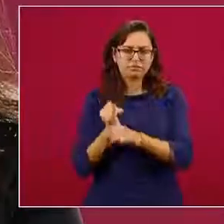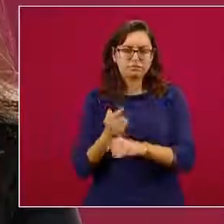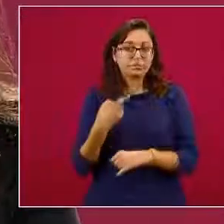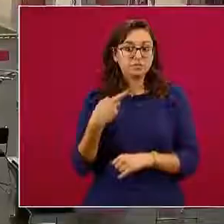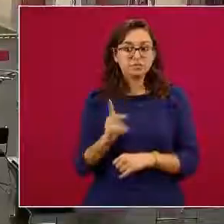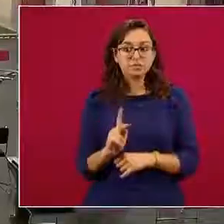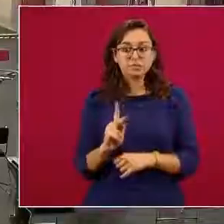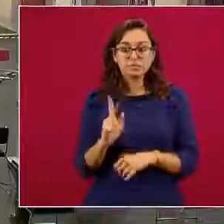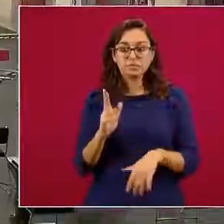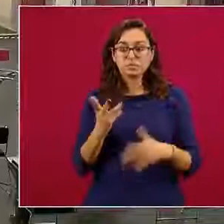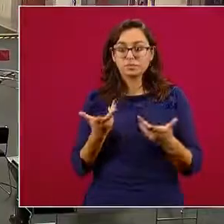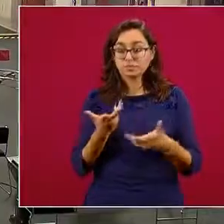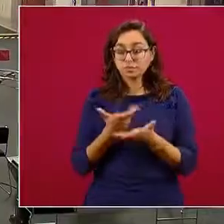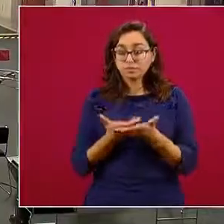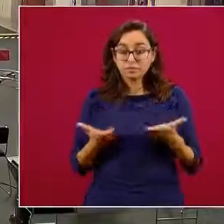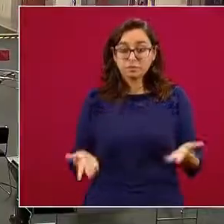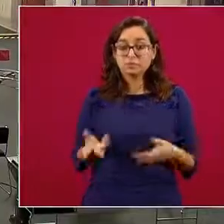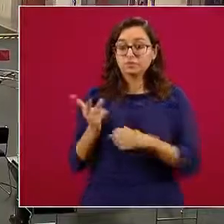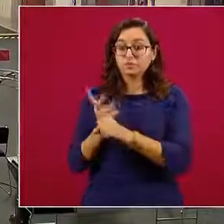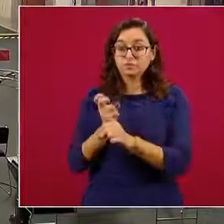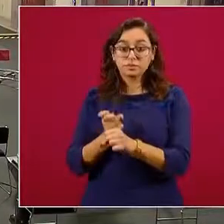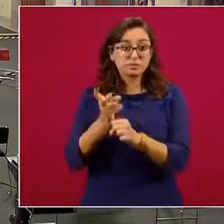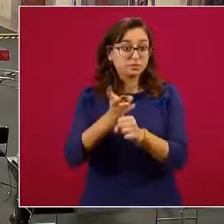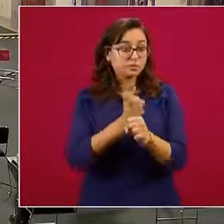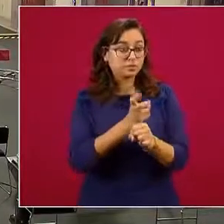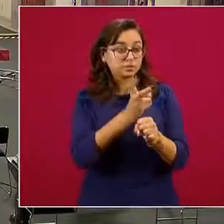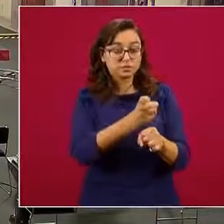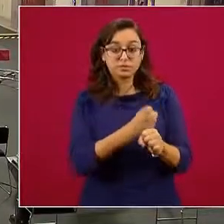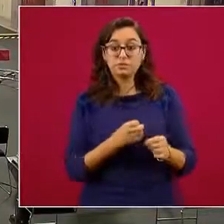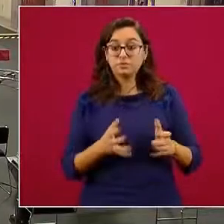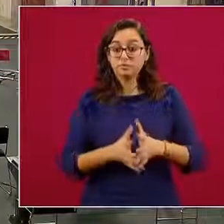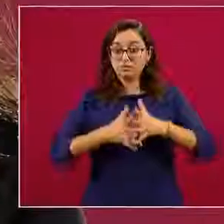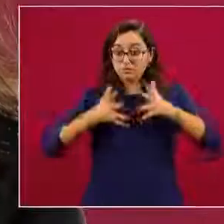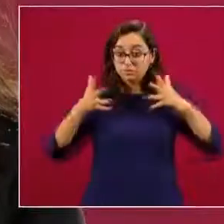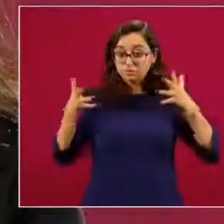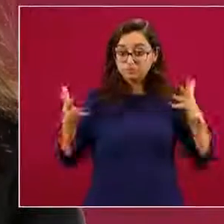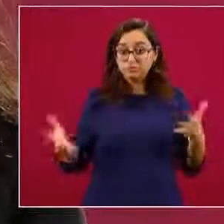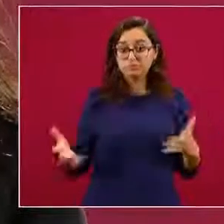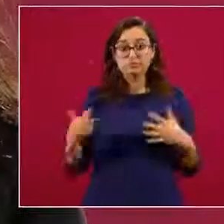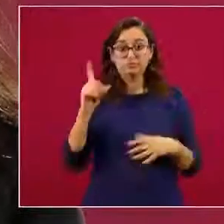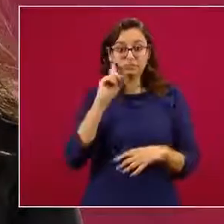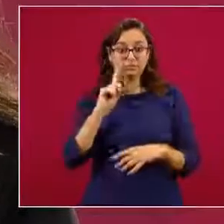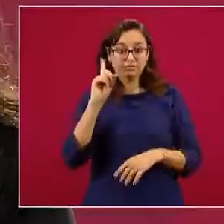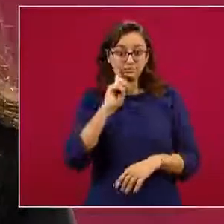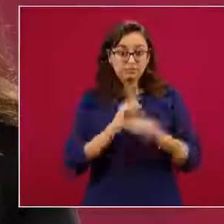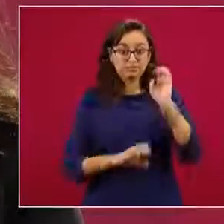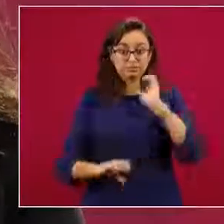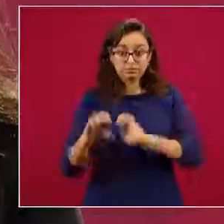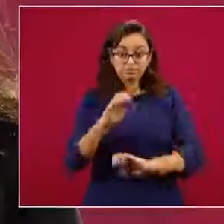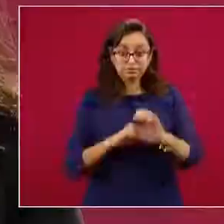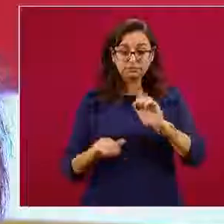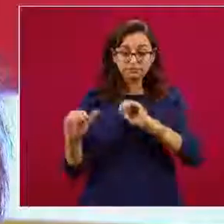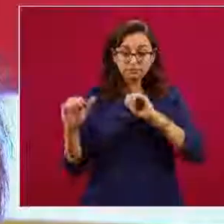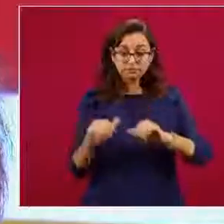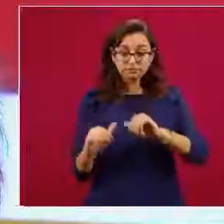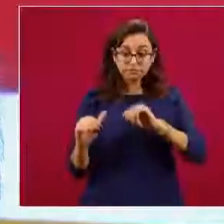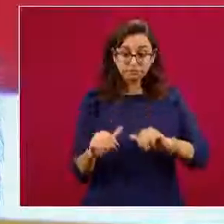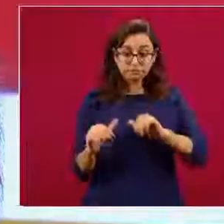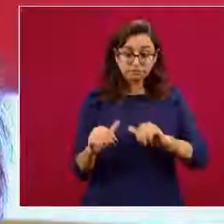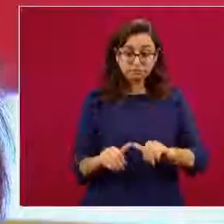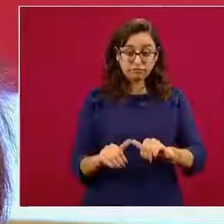una convocatoria tan amplia, digamos, de empresarias, ¿no? De